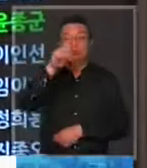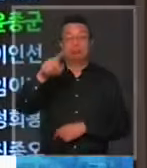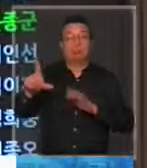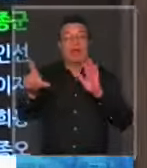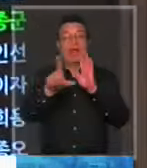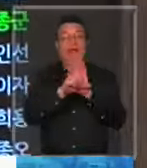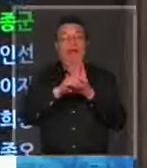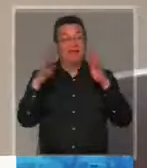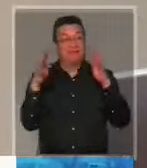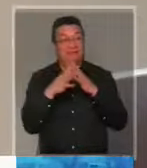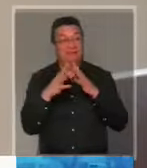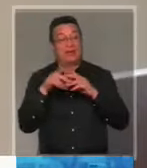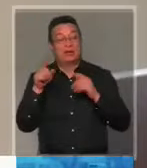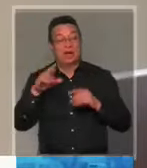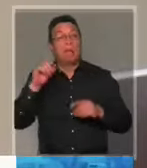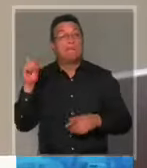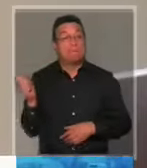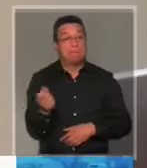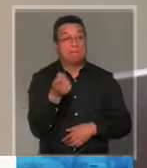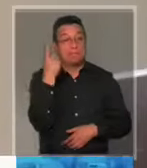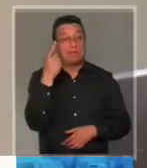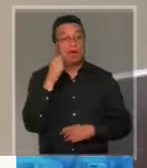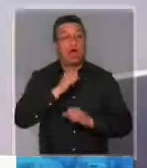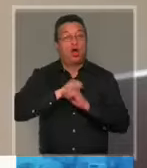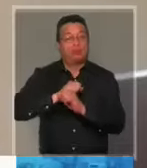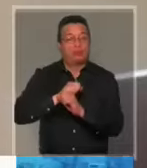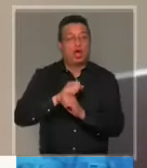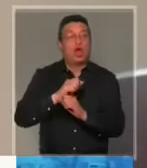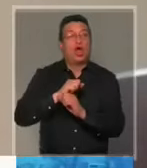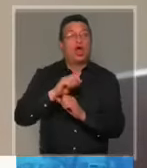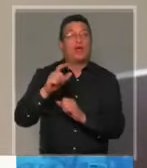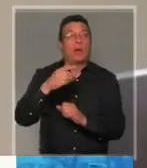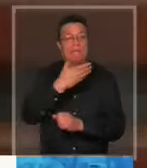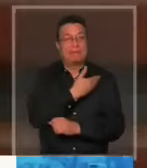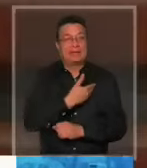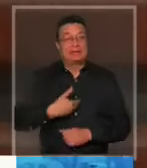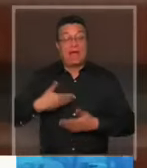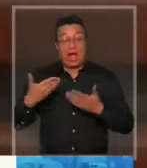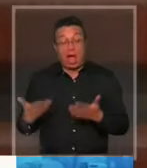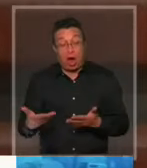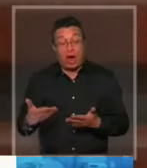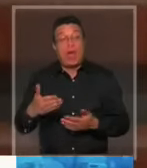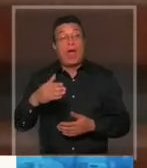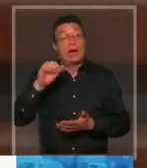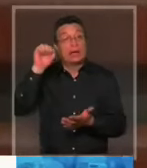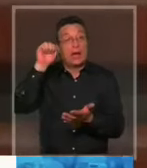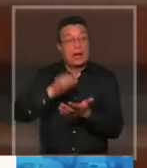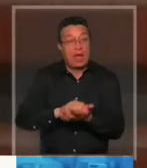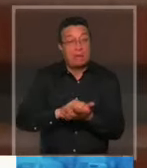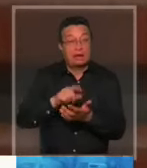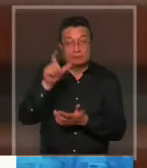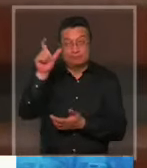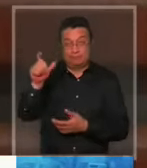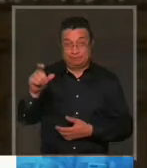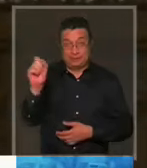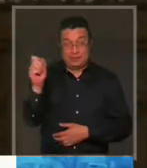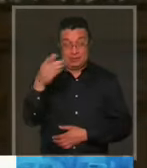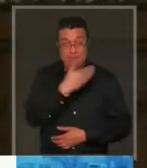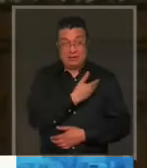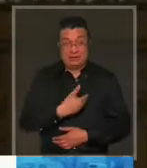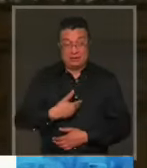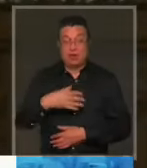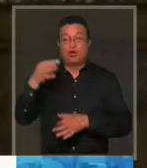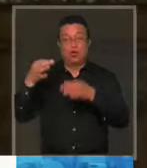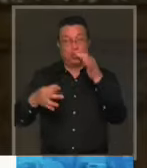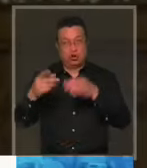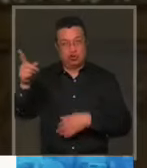fue solo el primer paso de la oposición contra el presidente. Ahora reclaman que Yoon Suk-yeol enfrente las consecuencias en un